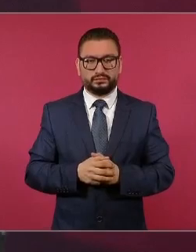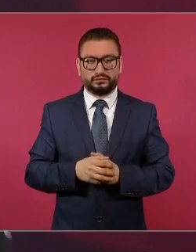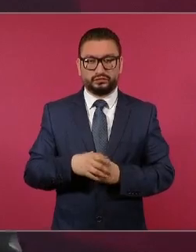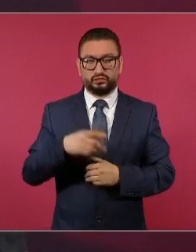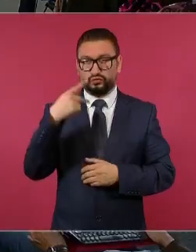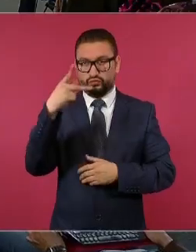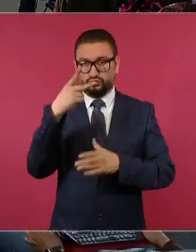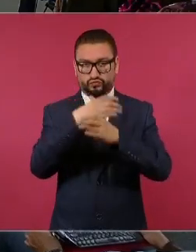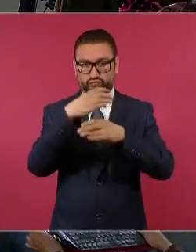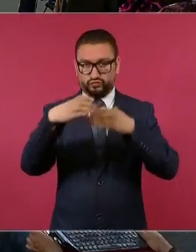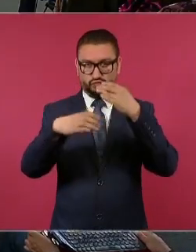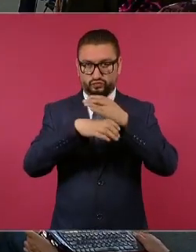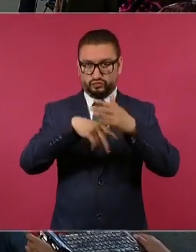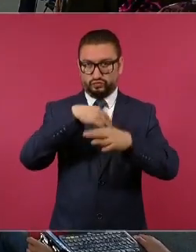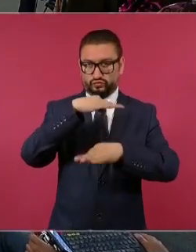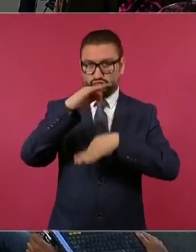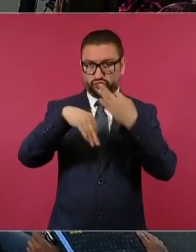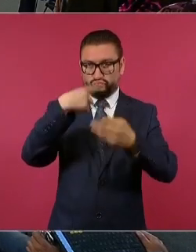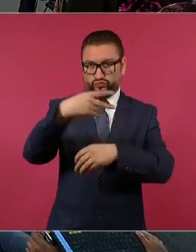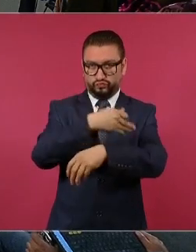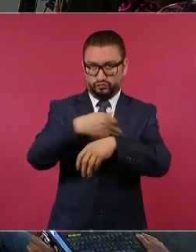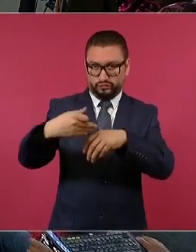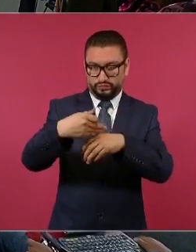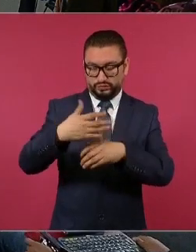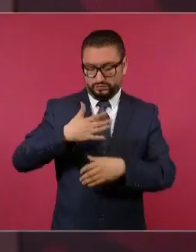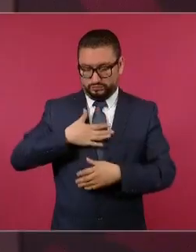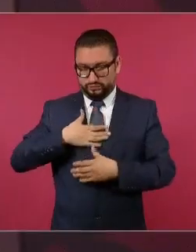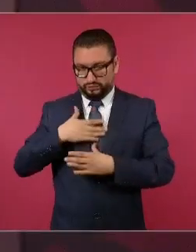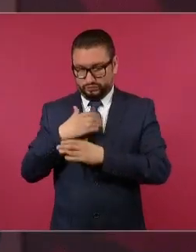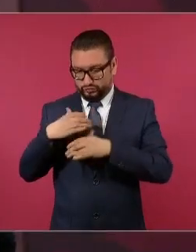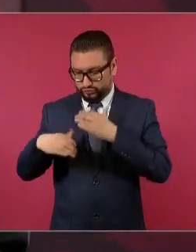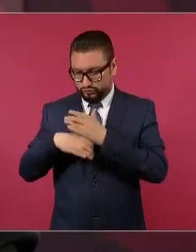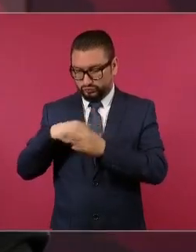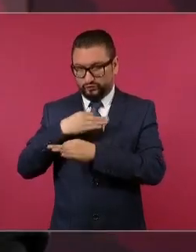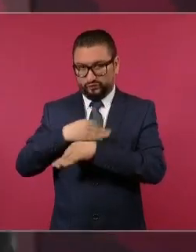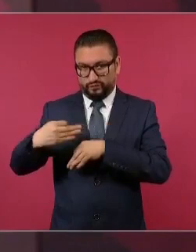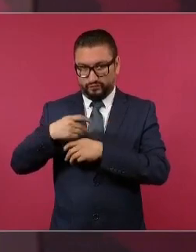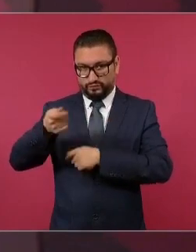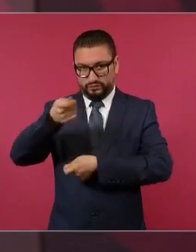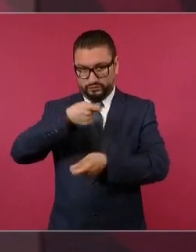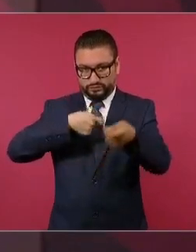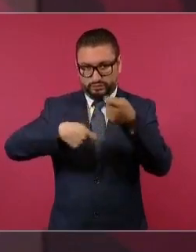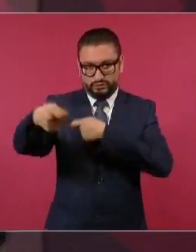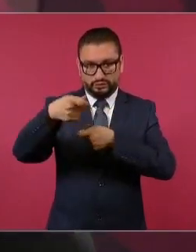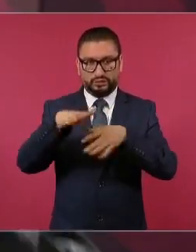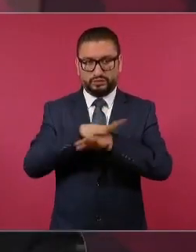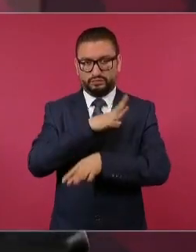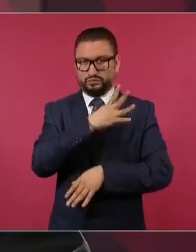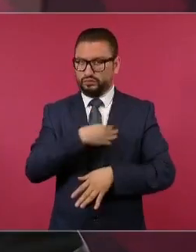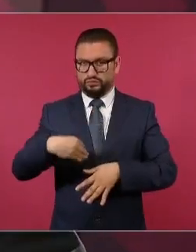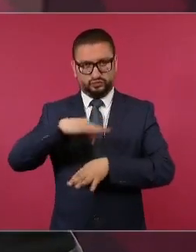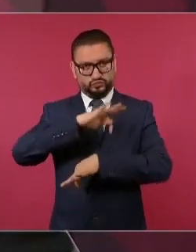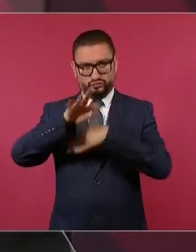todo lo que tú tienes y tu familia con lo que yo tengo y mi familia, incluía lo de mis hijos,